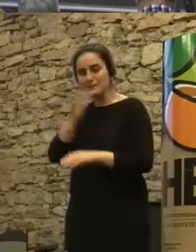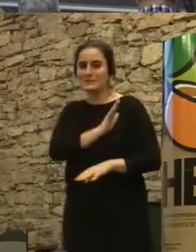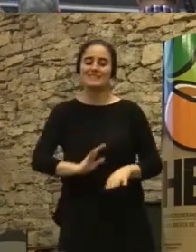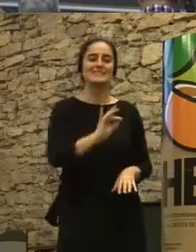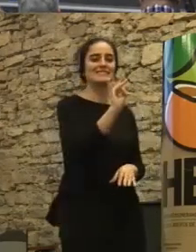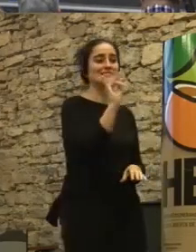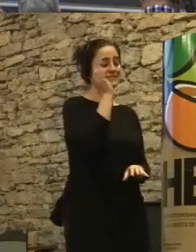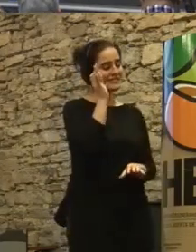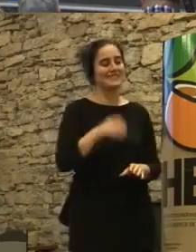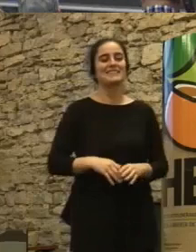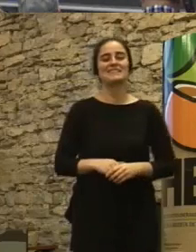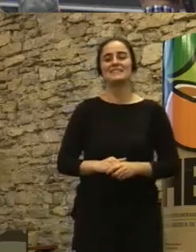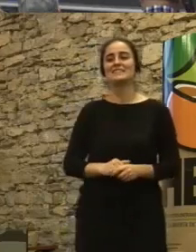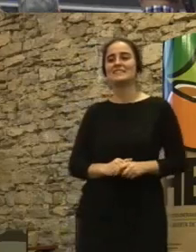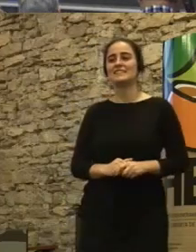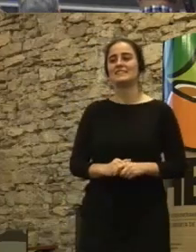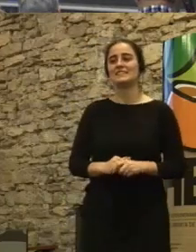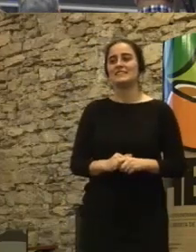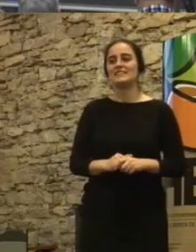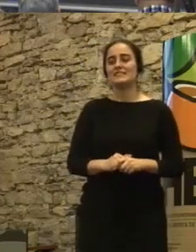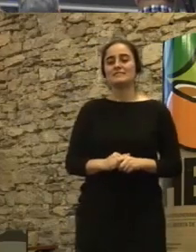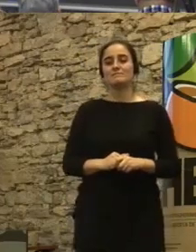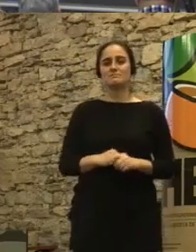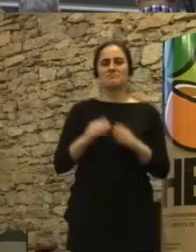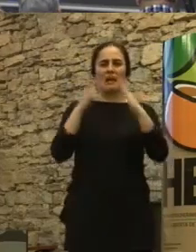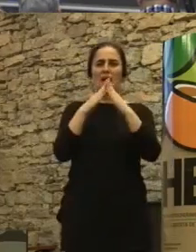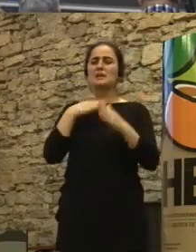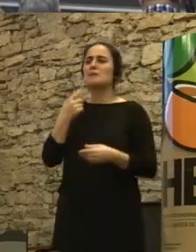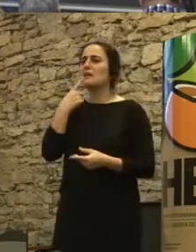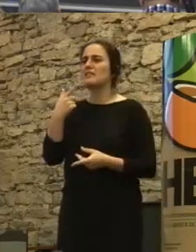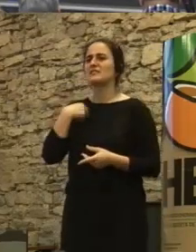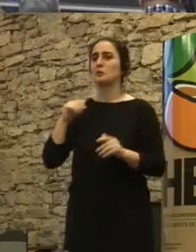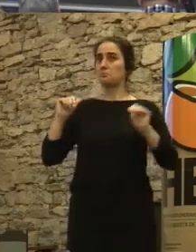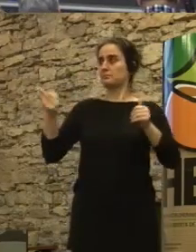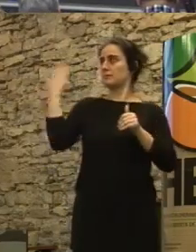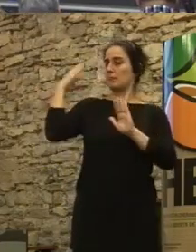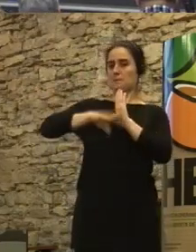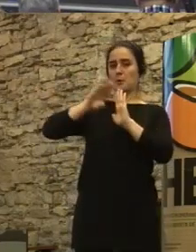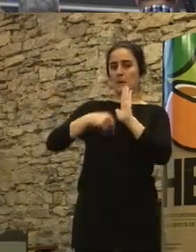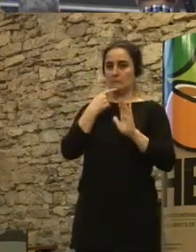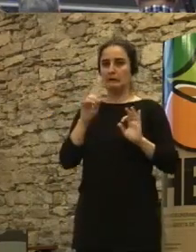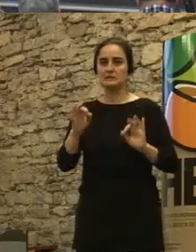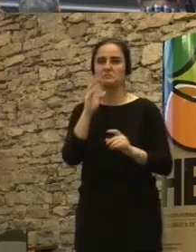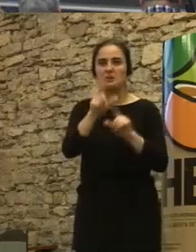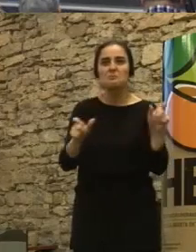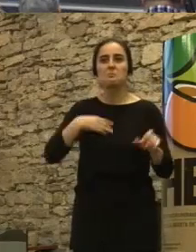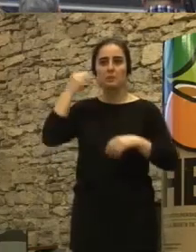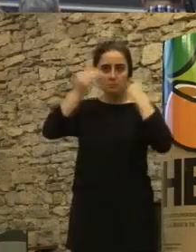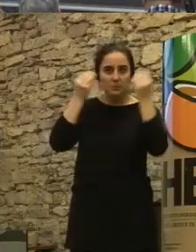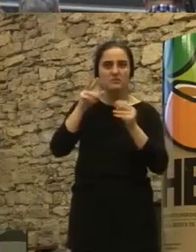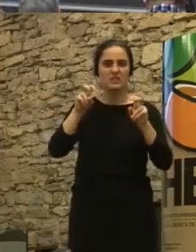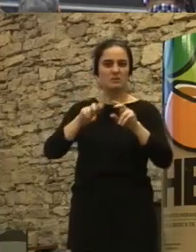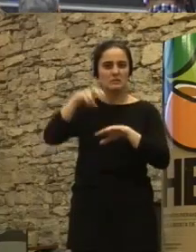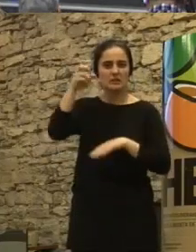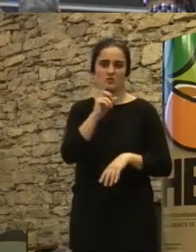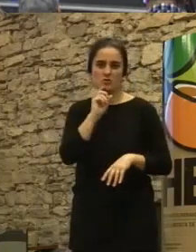hemos comentado. Bueno, estarán en casa diciendo, yo he aventurado un poco algo al principio del programa, pero la gente estará preguntándose cómo va esto de la escalera.